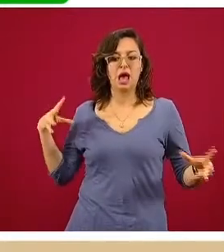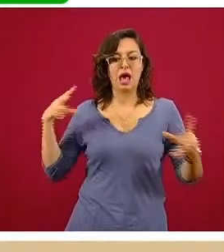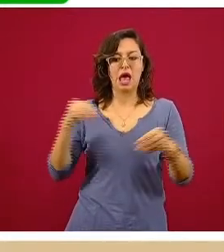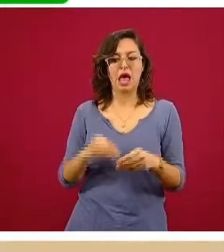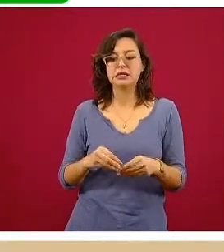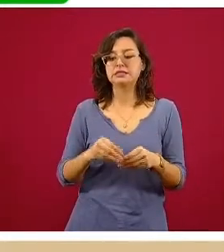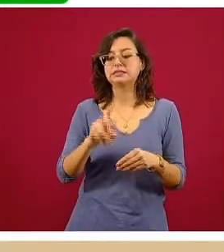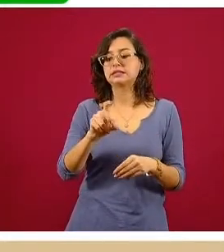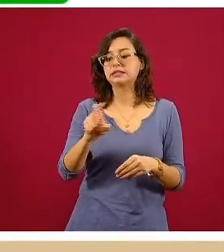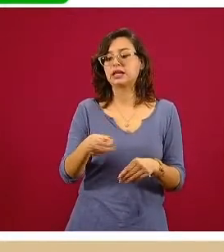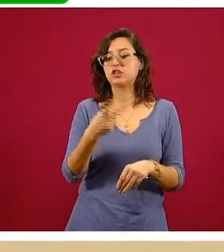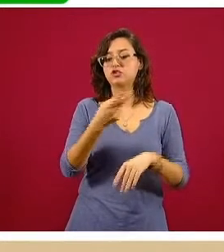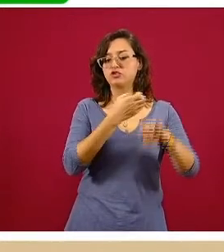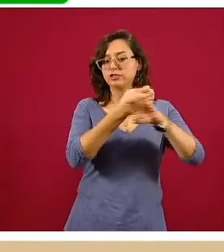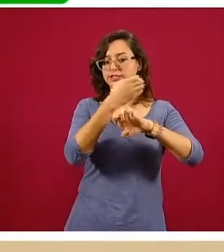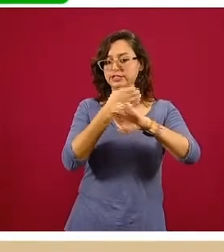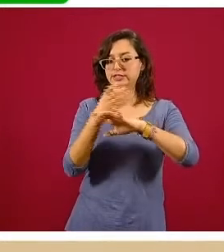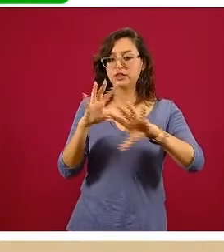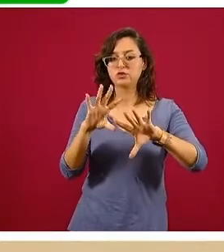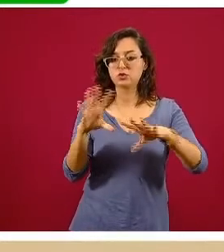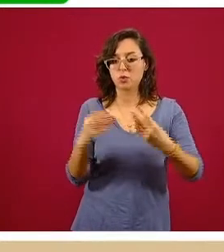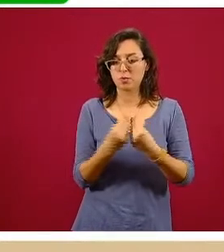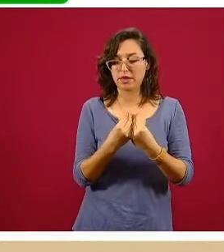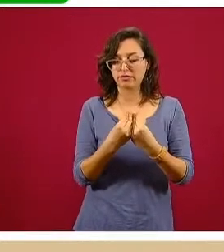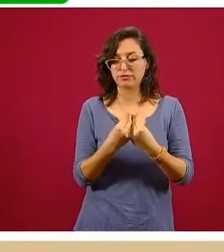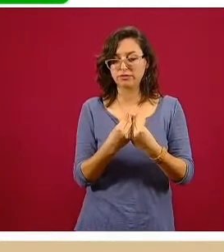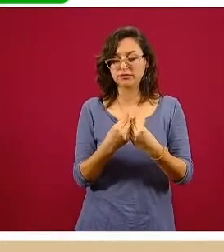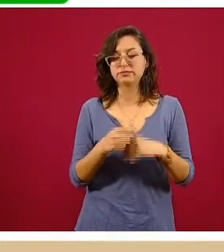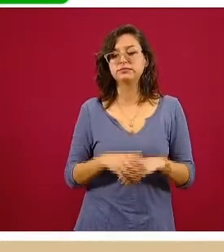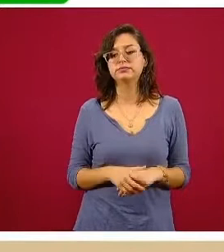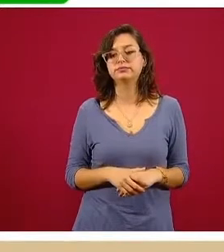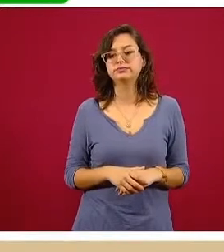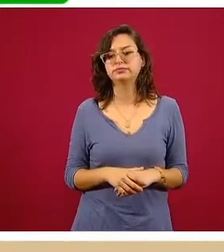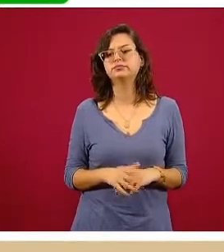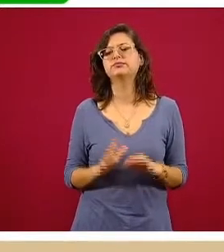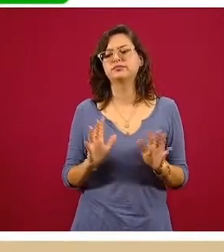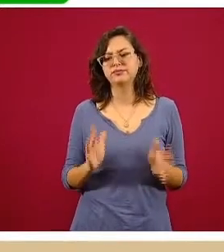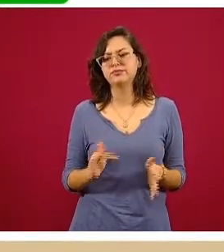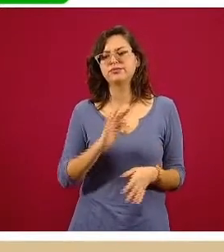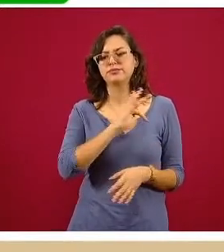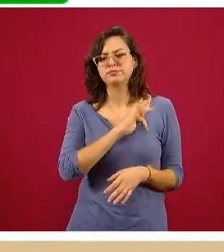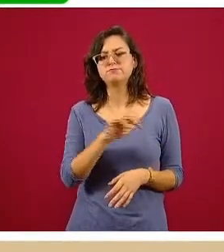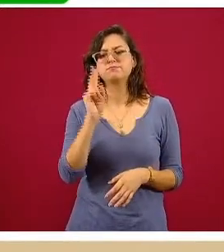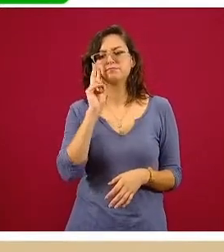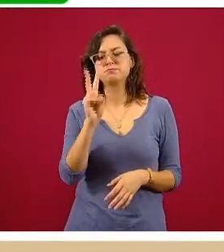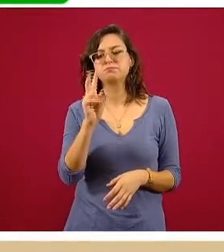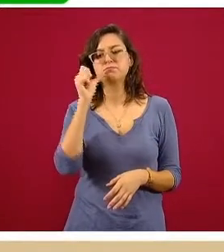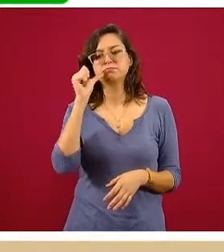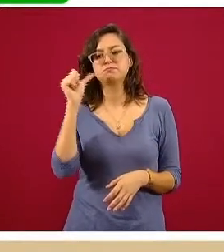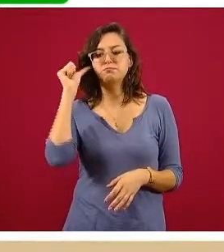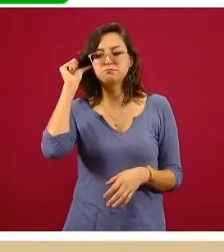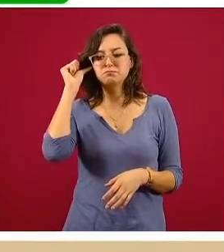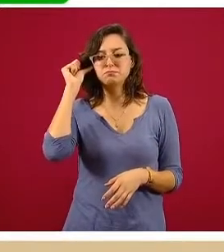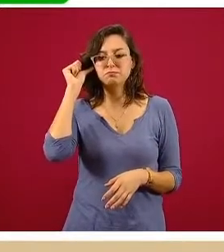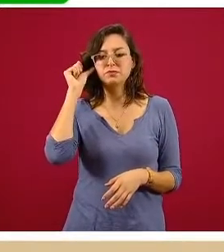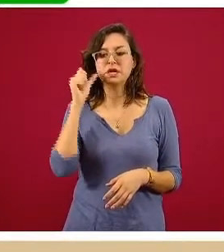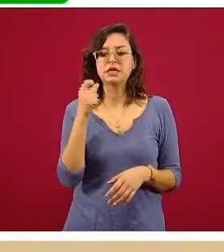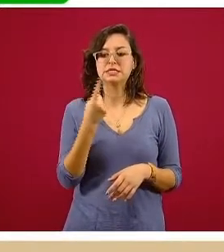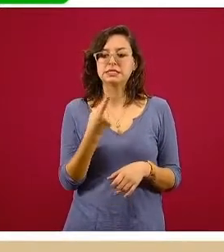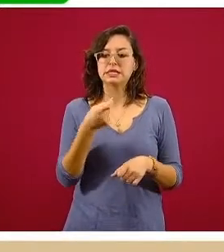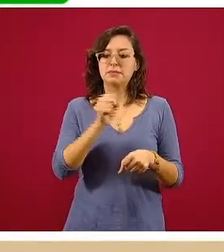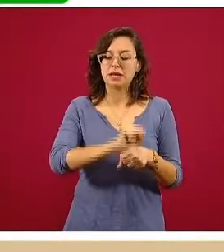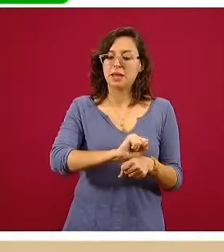32 entidades federativas. Y bueno, algo que empezábamos ya a ver el día de ayer es que de la